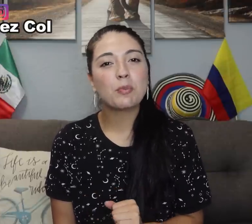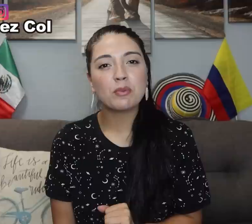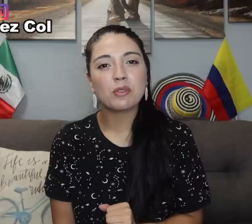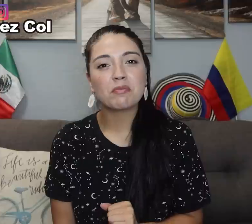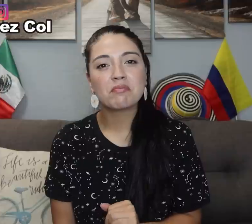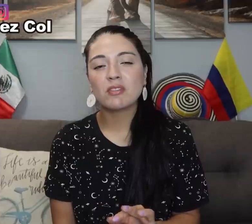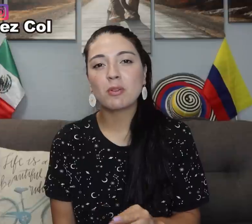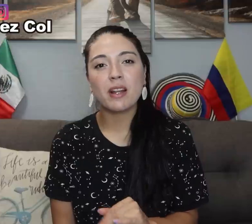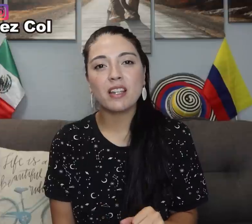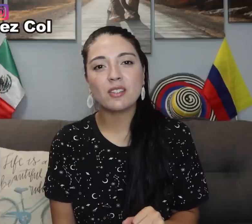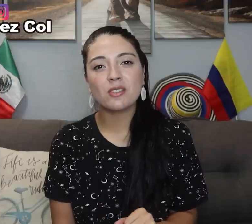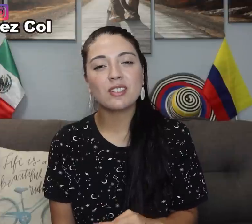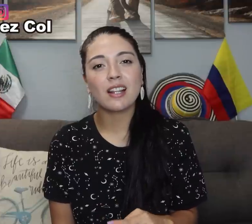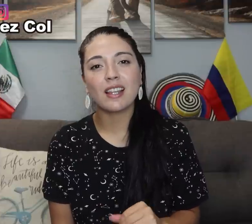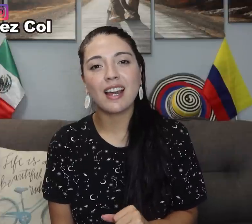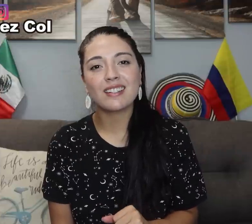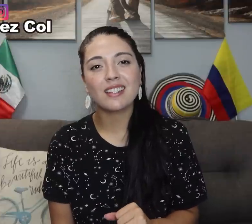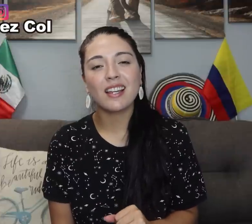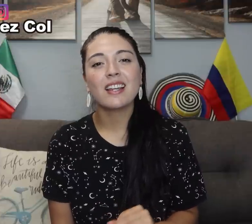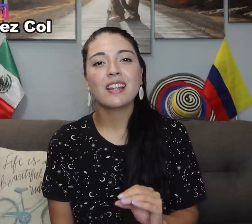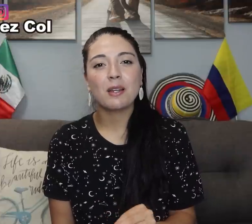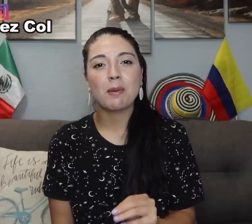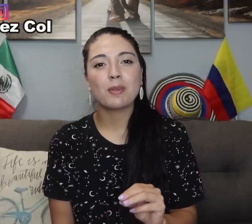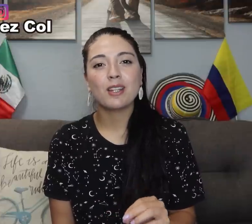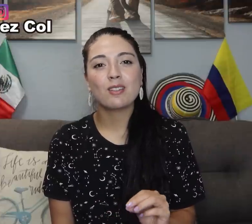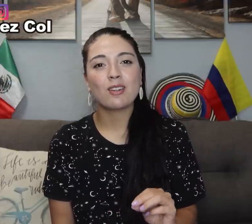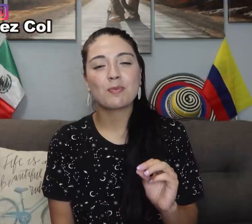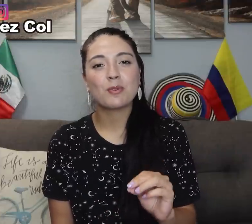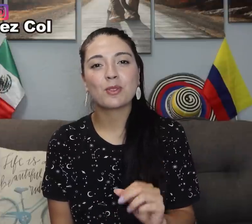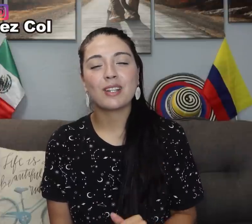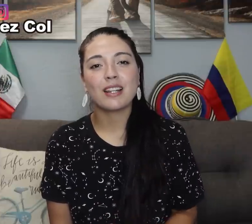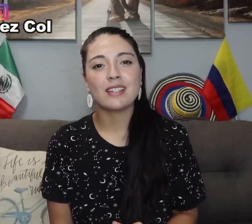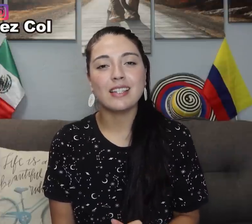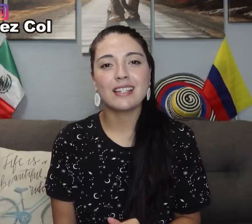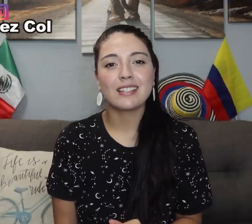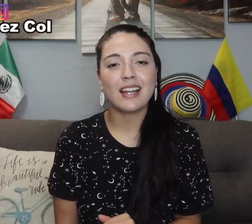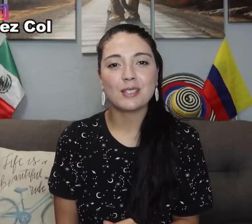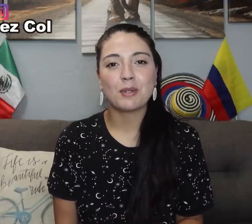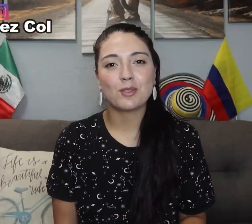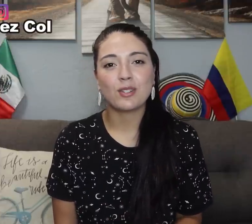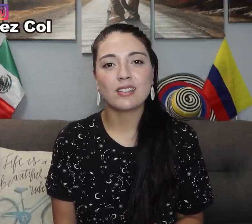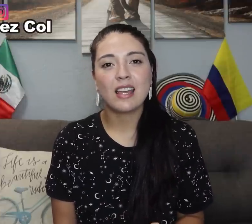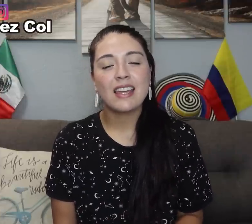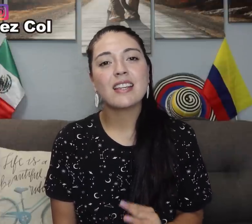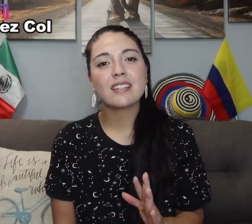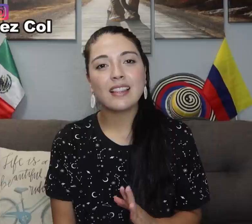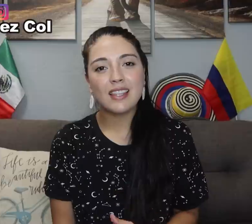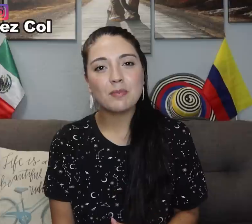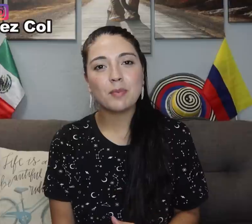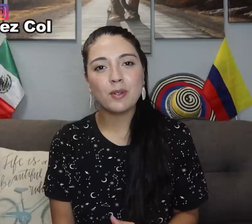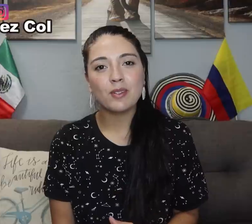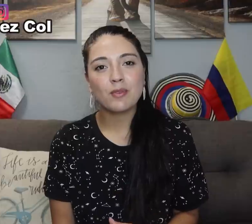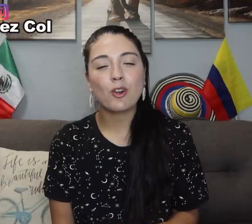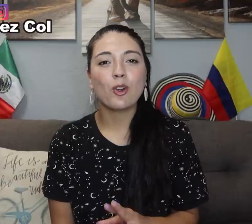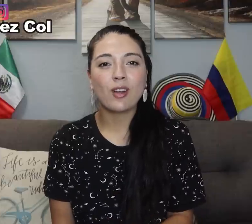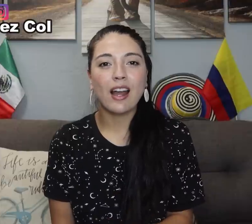en su punto, normalito, sin alterarse, le va poniendo los puntos en las íes a las personas. Y es que el